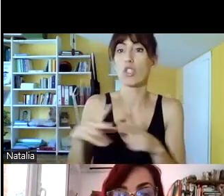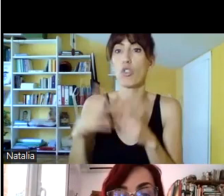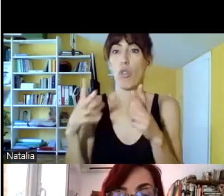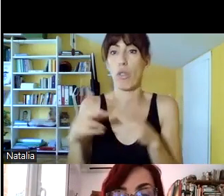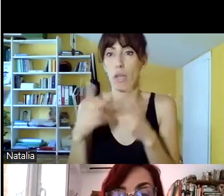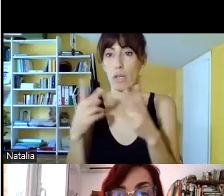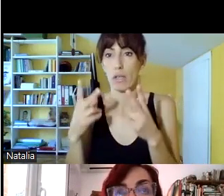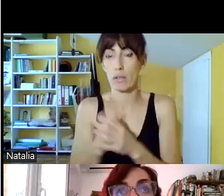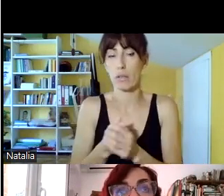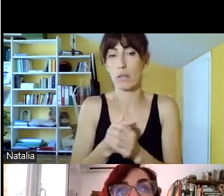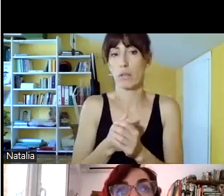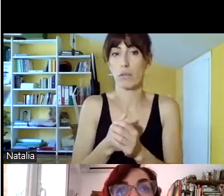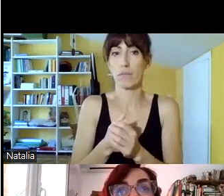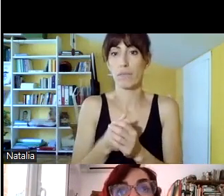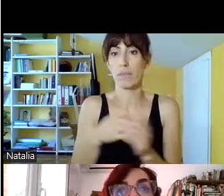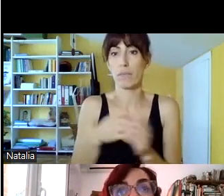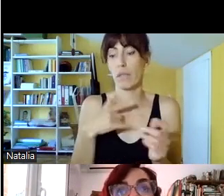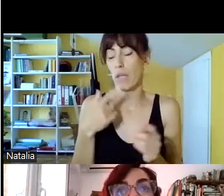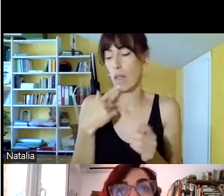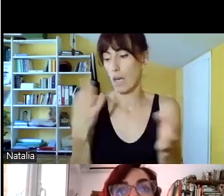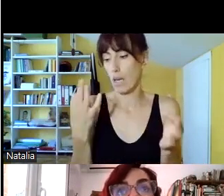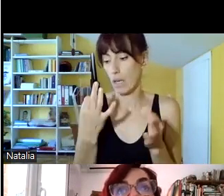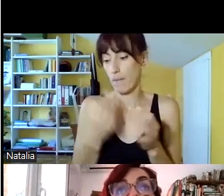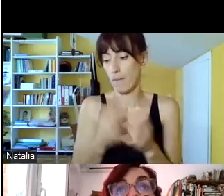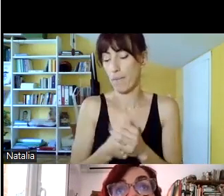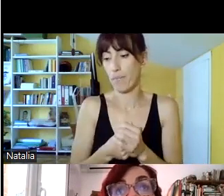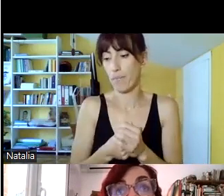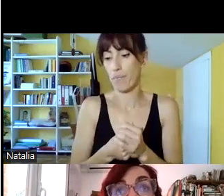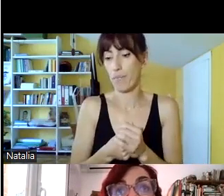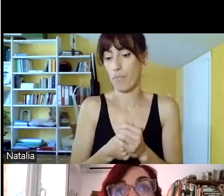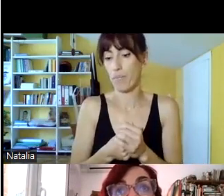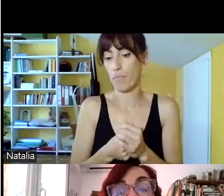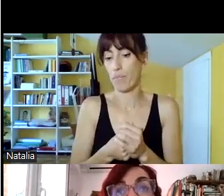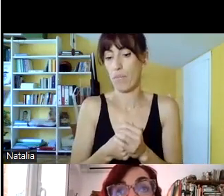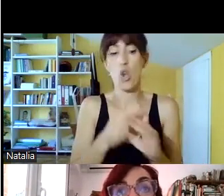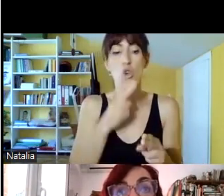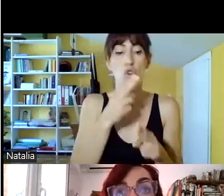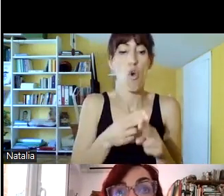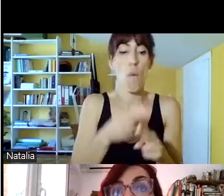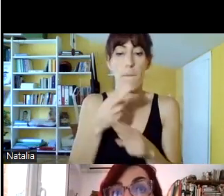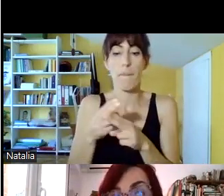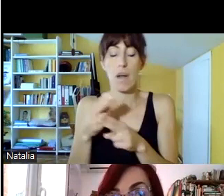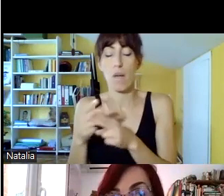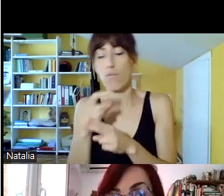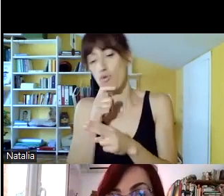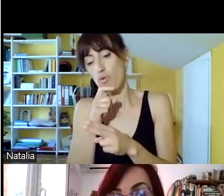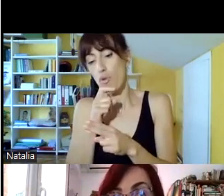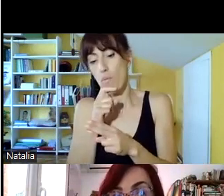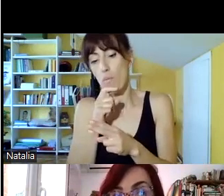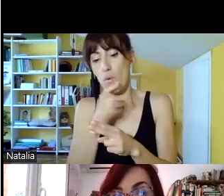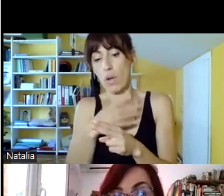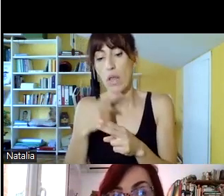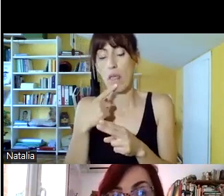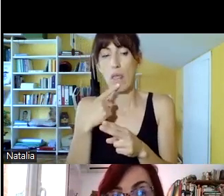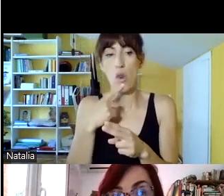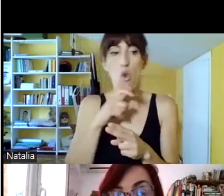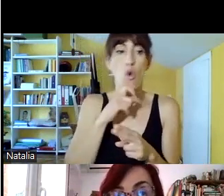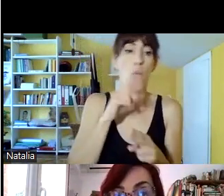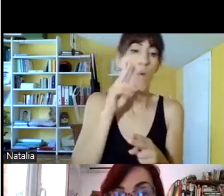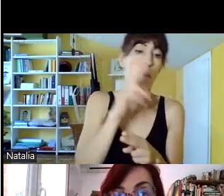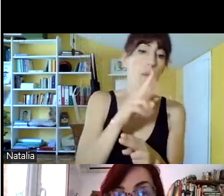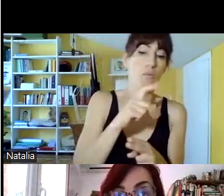Entonces, ¿qué quiere decir esto? Que el cómo nombramos condiciona cómo lo vemos y cómo hacemos, y que no es lo